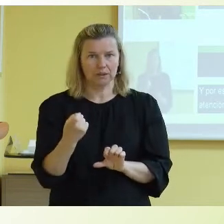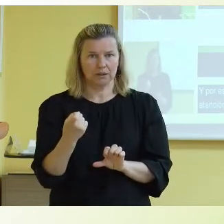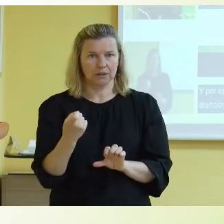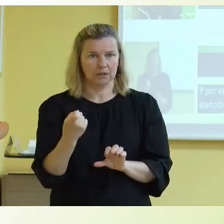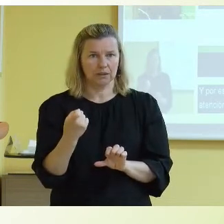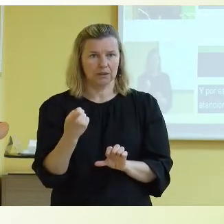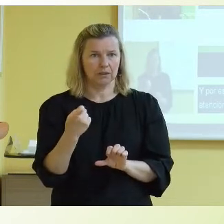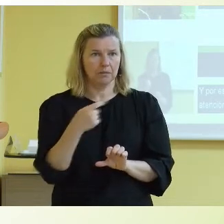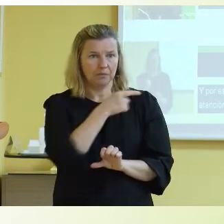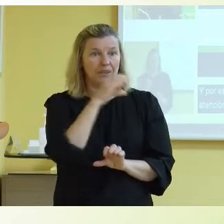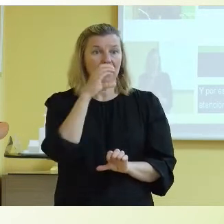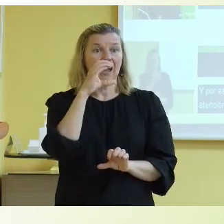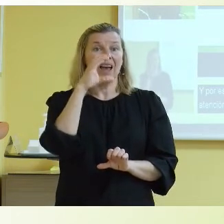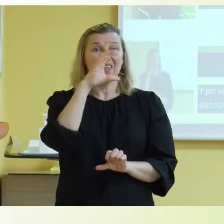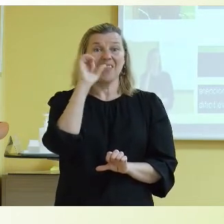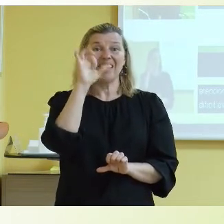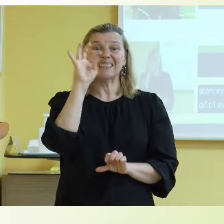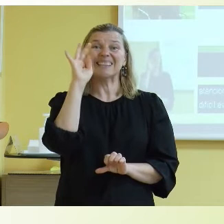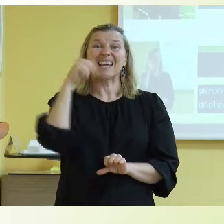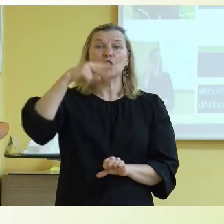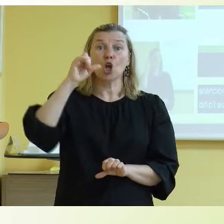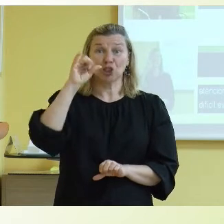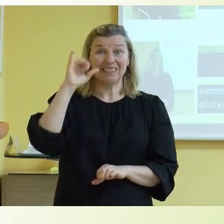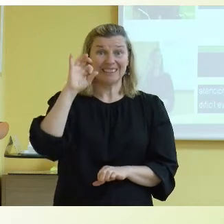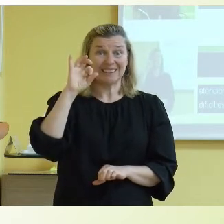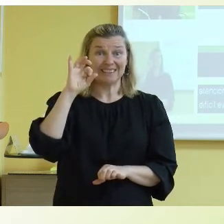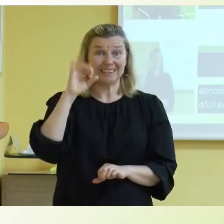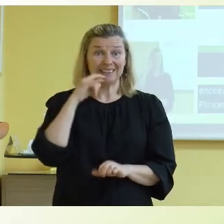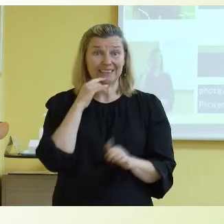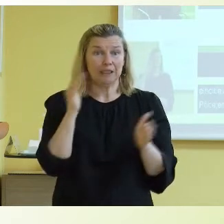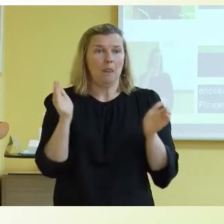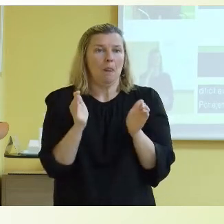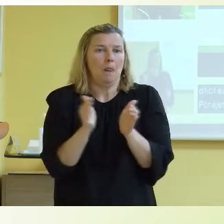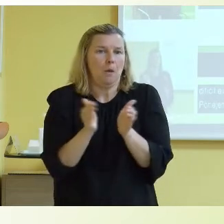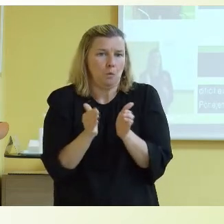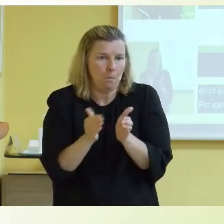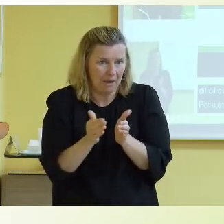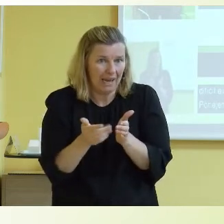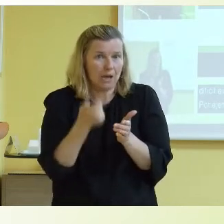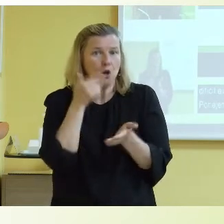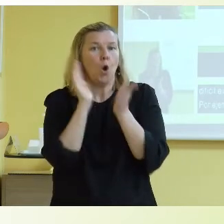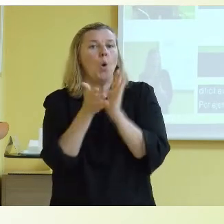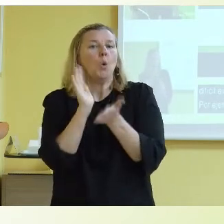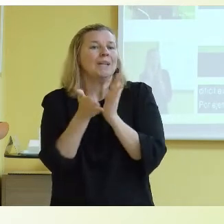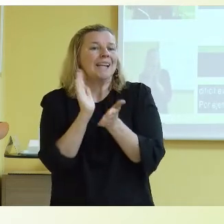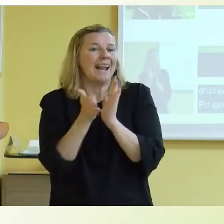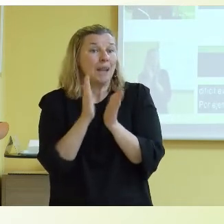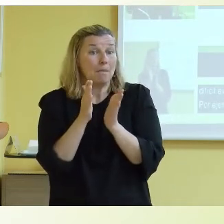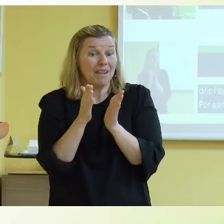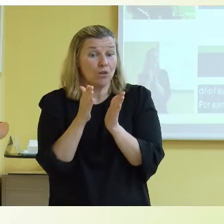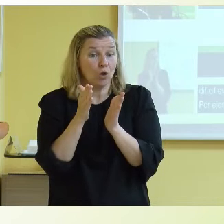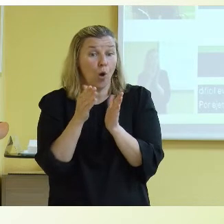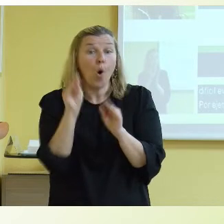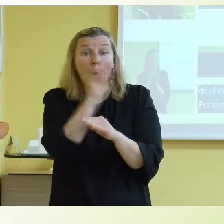con una cistinosis, todavía es pequeño, por suerte es una de las que tiene tratamiento, pero no es un tratamiento curativo, es un tratamiento que retrasa